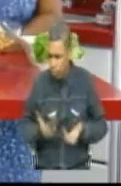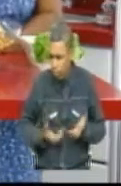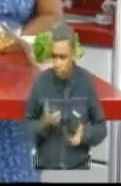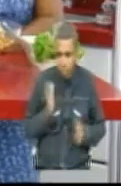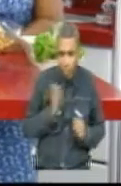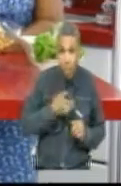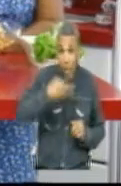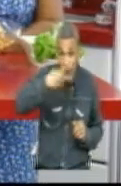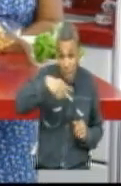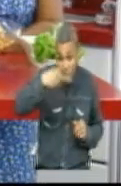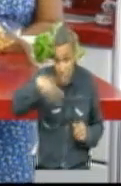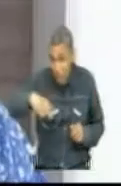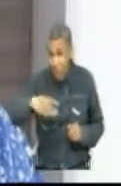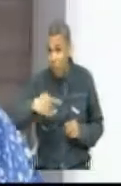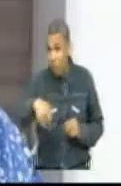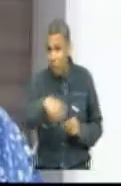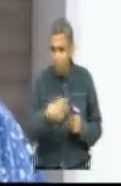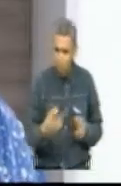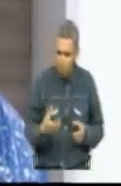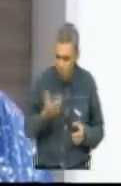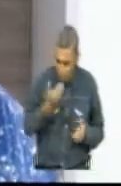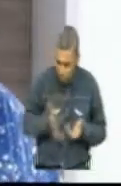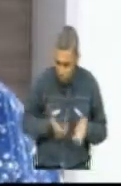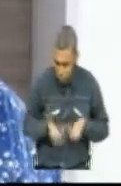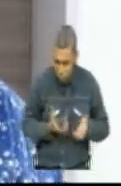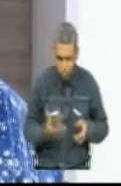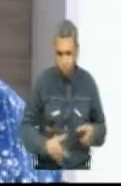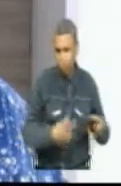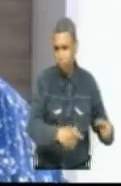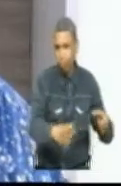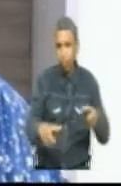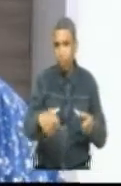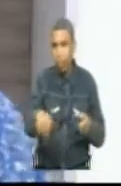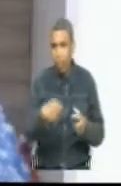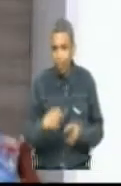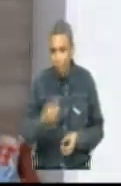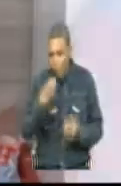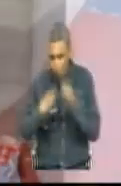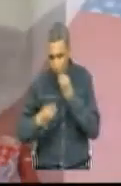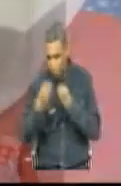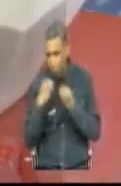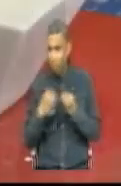eso les fascina a las familias nosotros no es